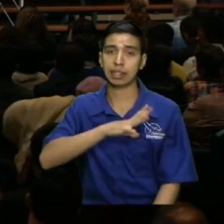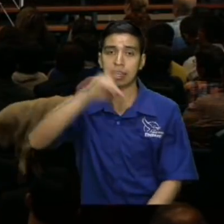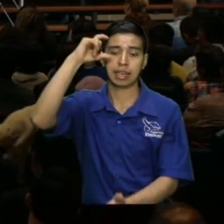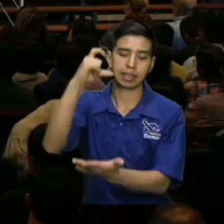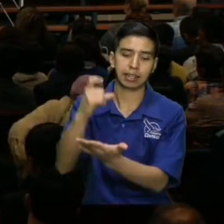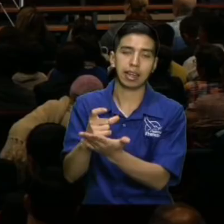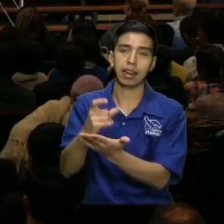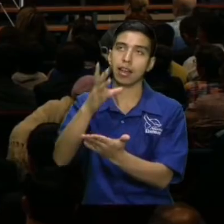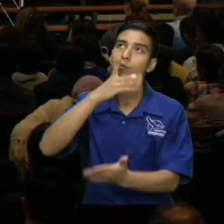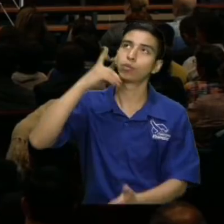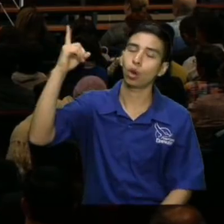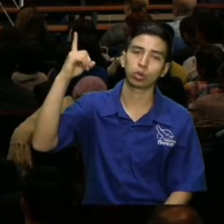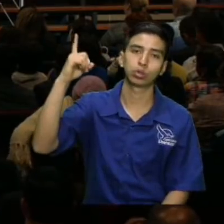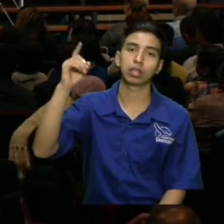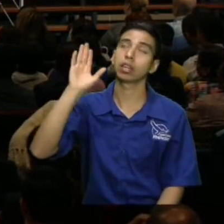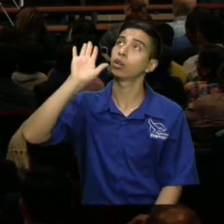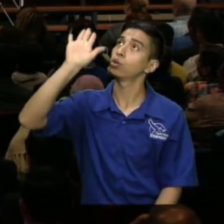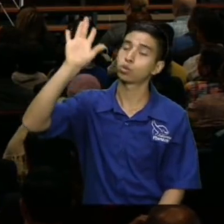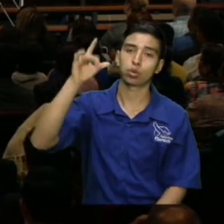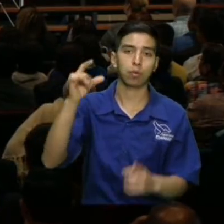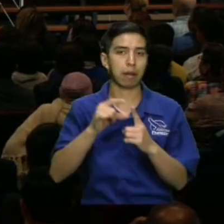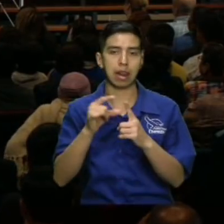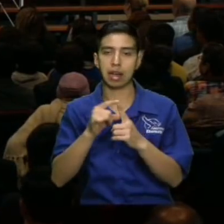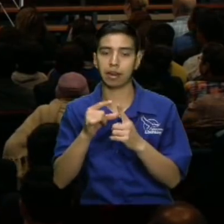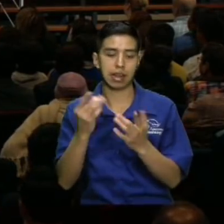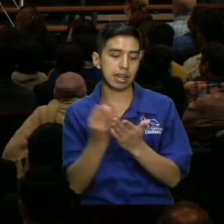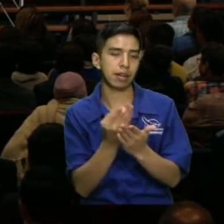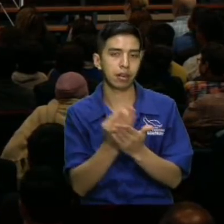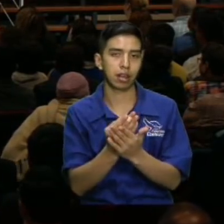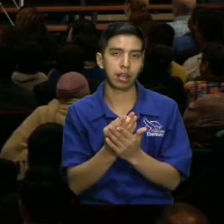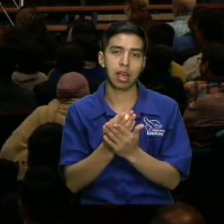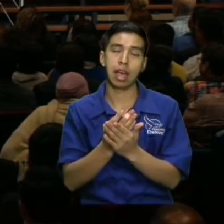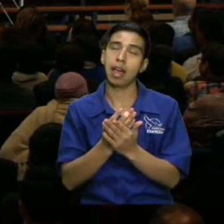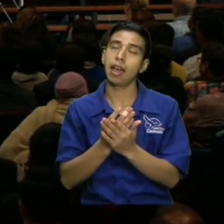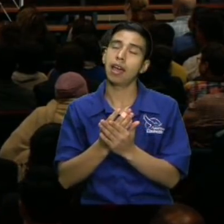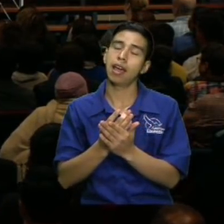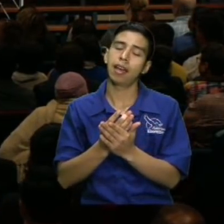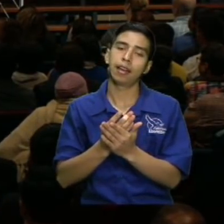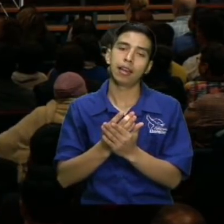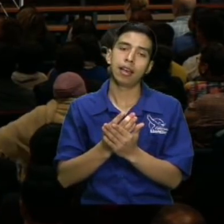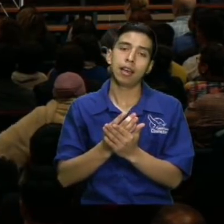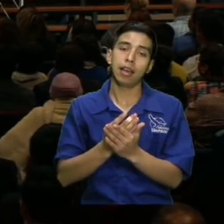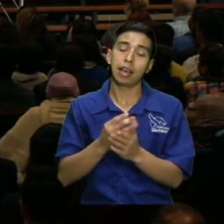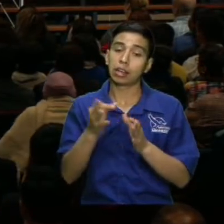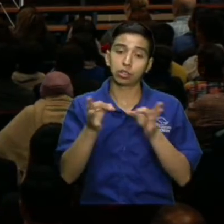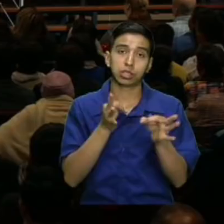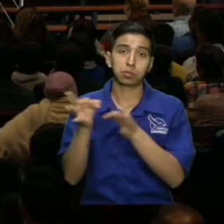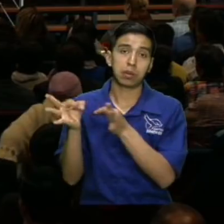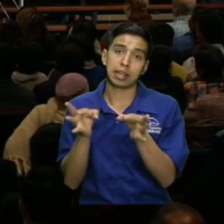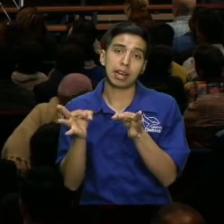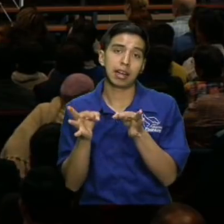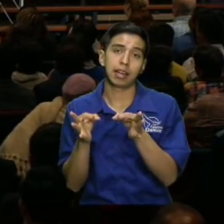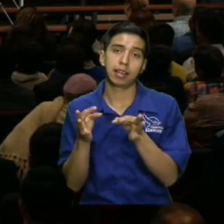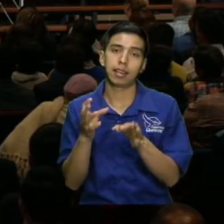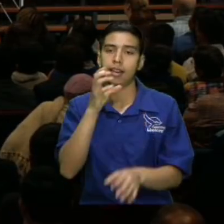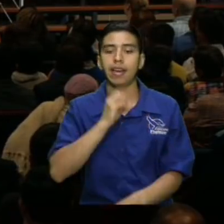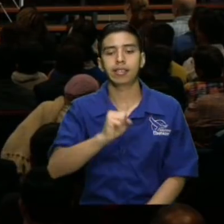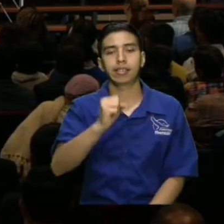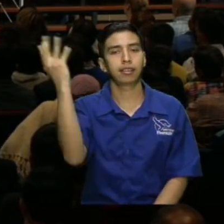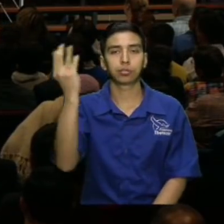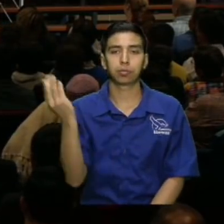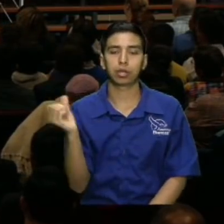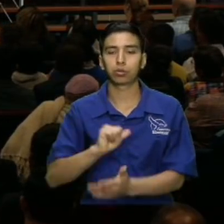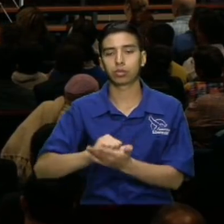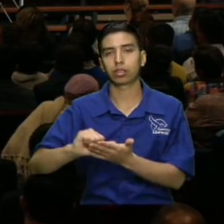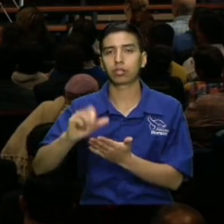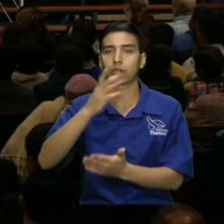Ahora, el que nos va a explicar esto es el Espíritu Santo. Que Dios nos ampare,